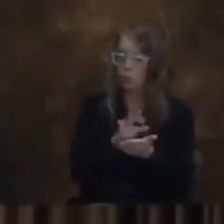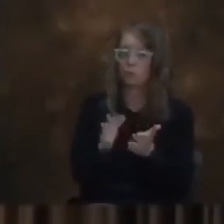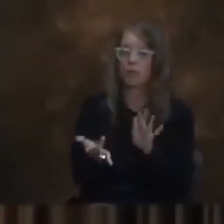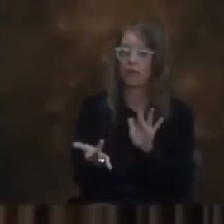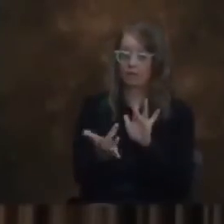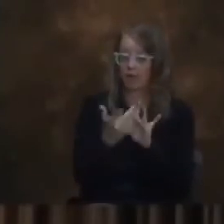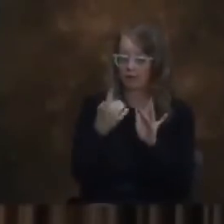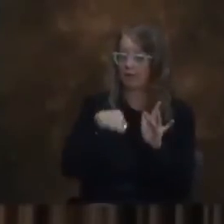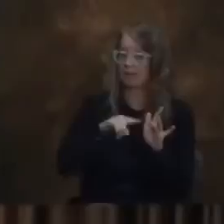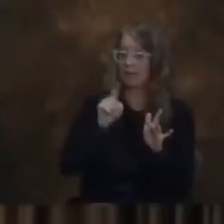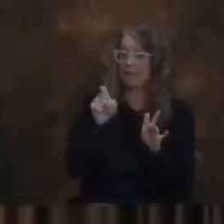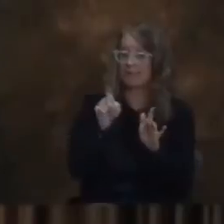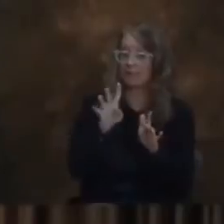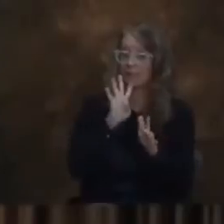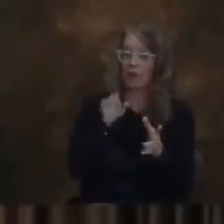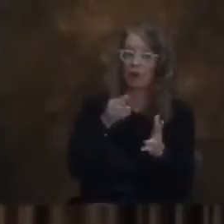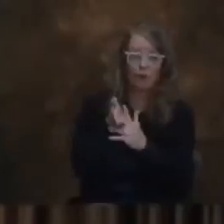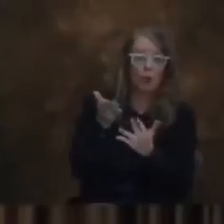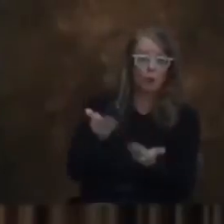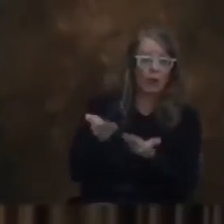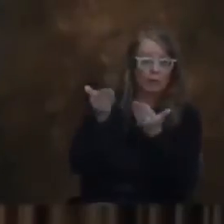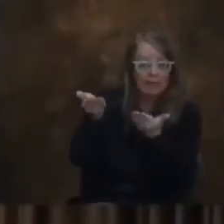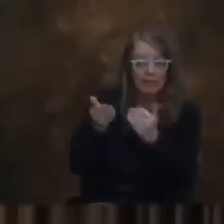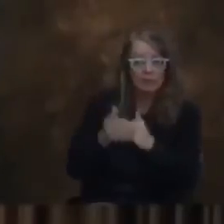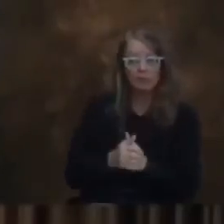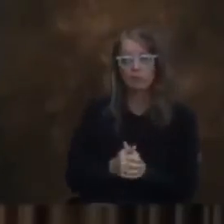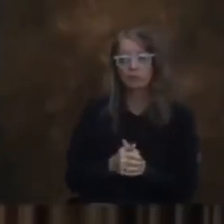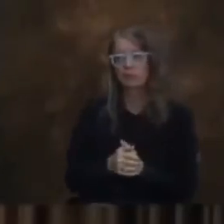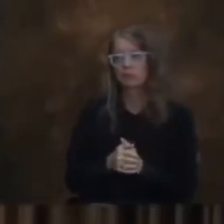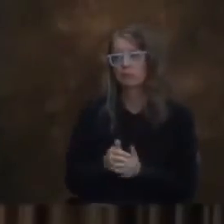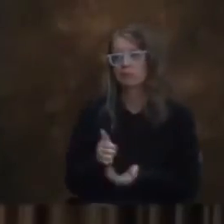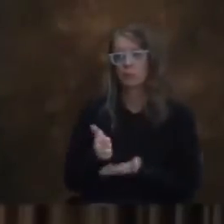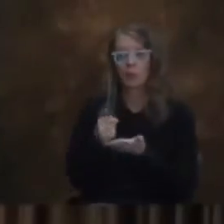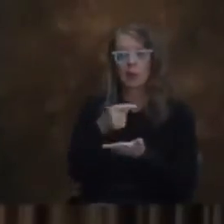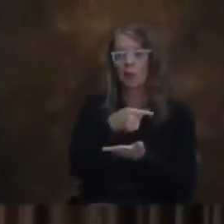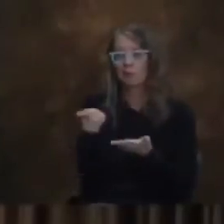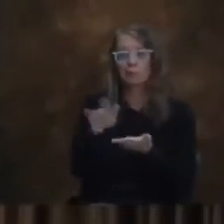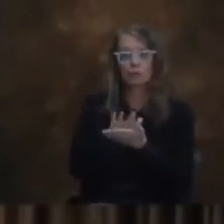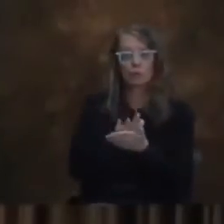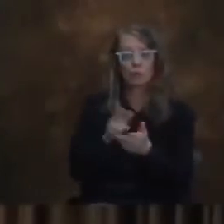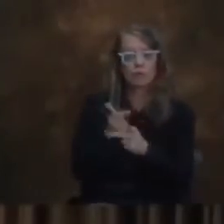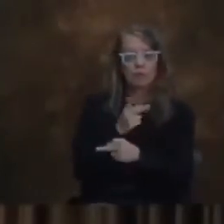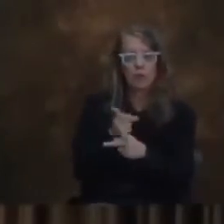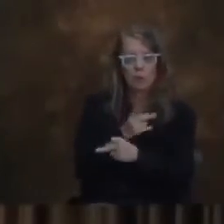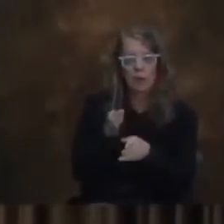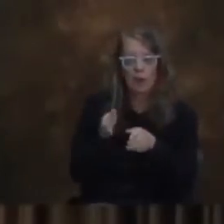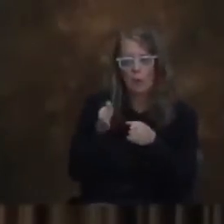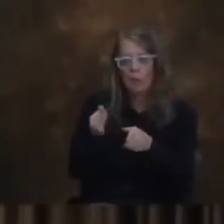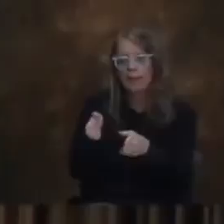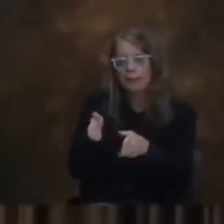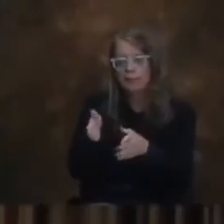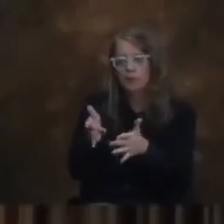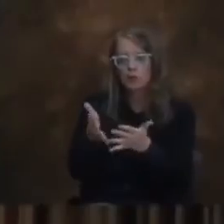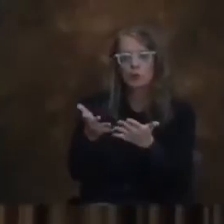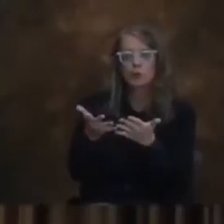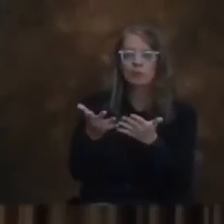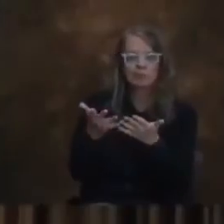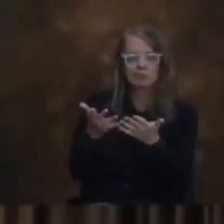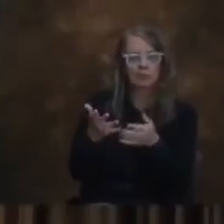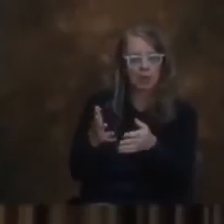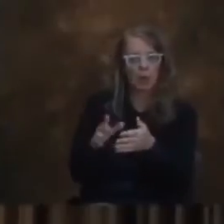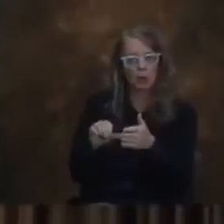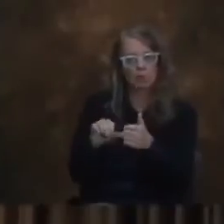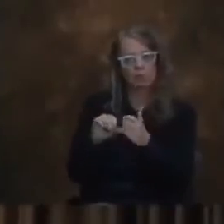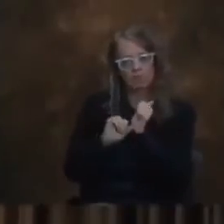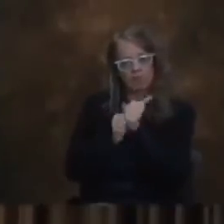para hablar sobre las recomendaciones y así poder ayudarles buscar la manera de implementar las